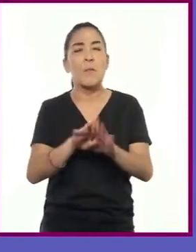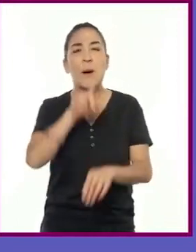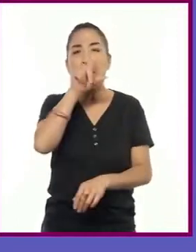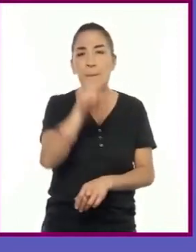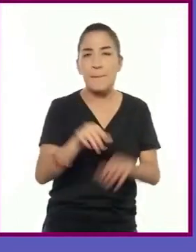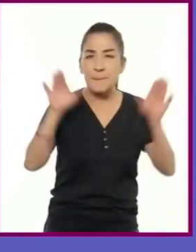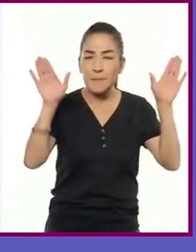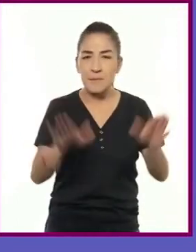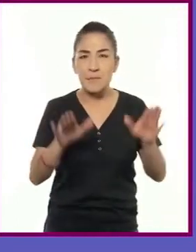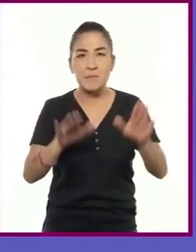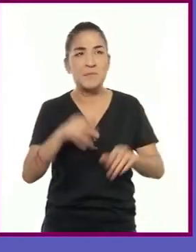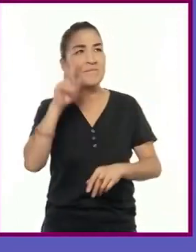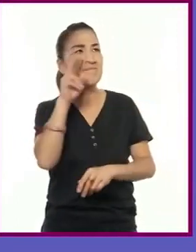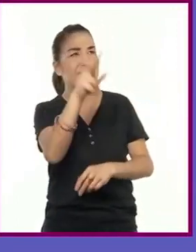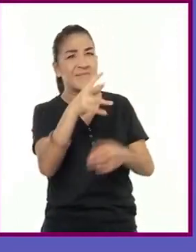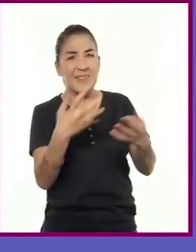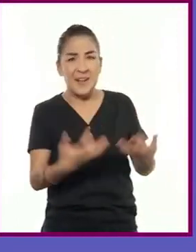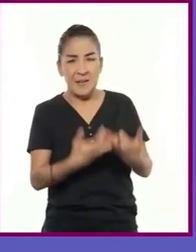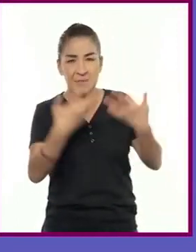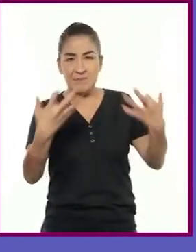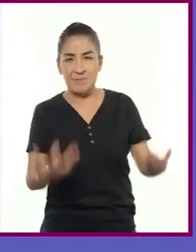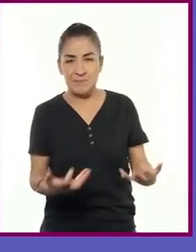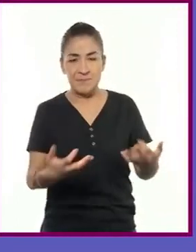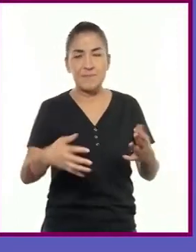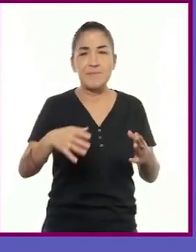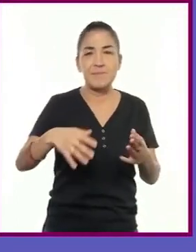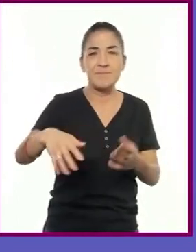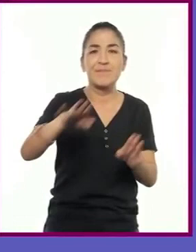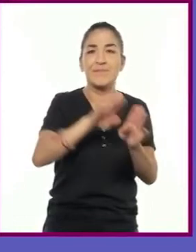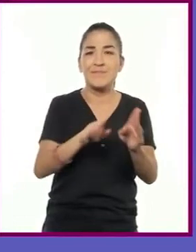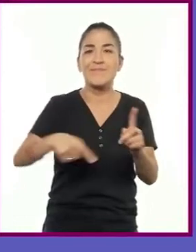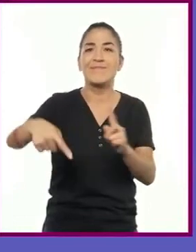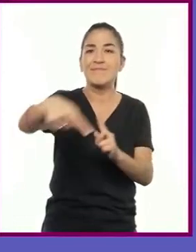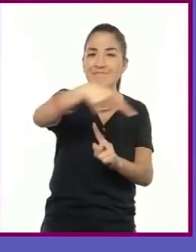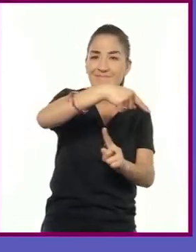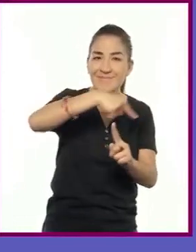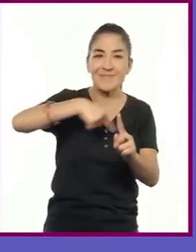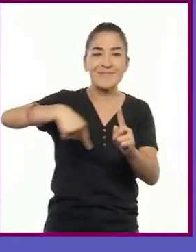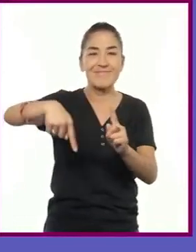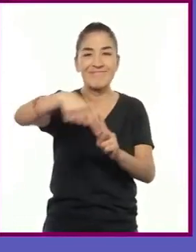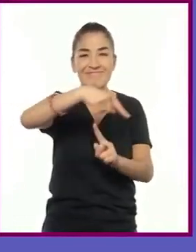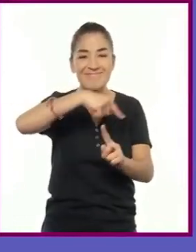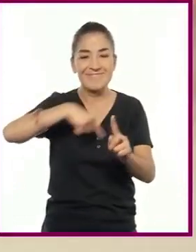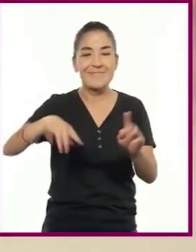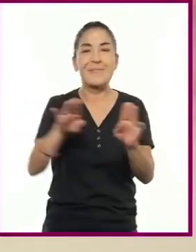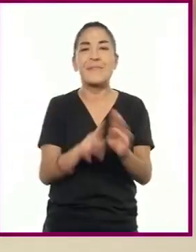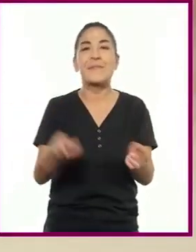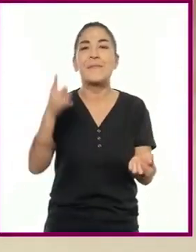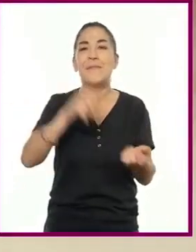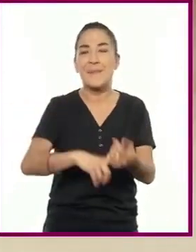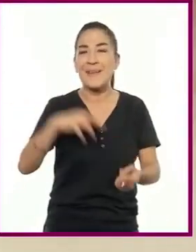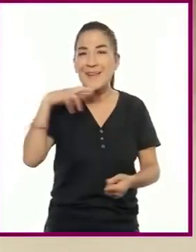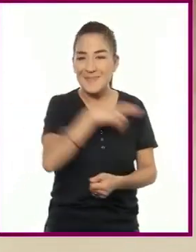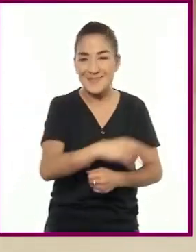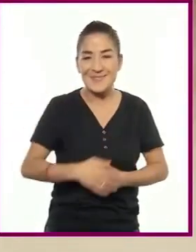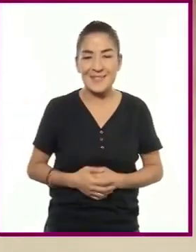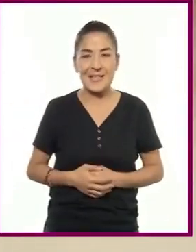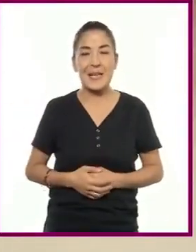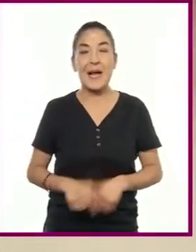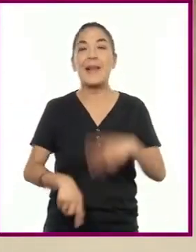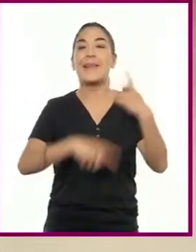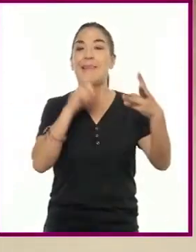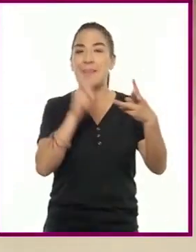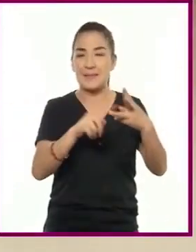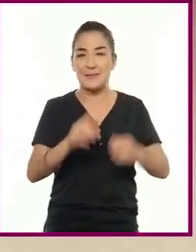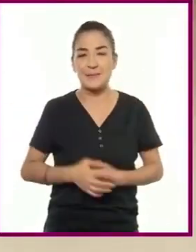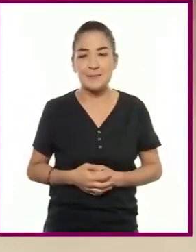tierra, embriagada, giraba más deprisa. Número 3. ¿Qué tipo